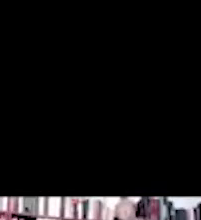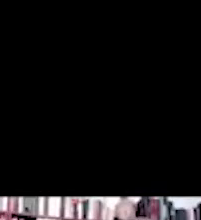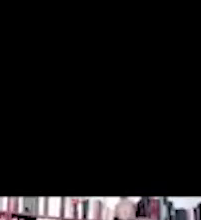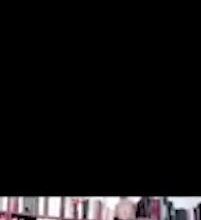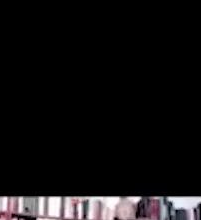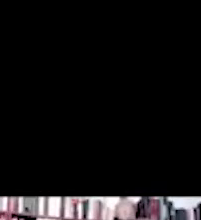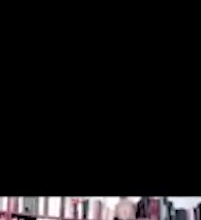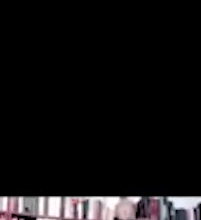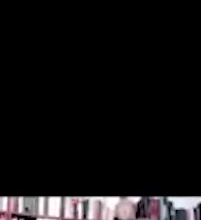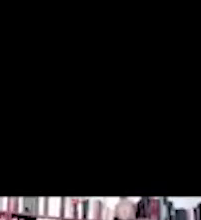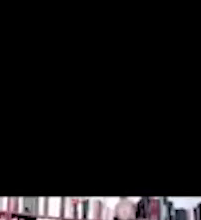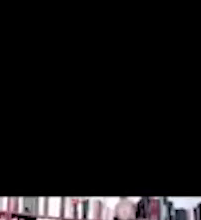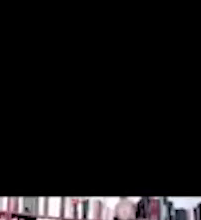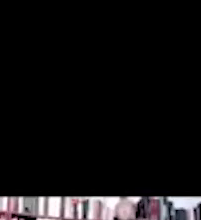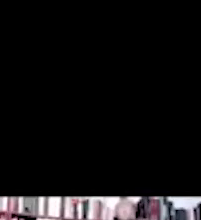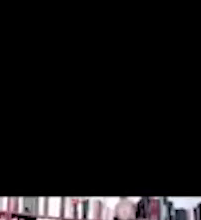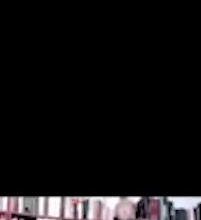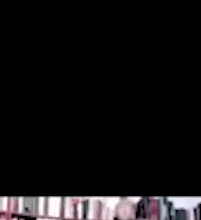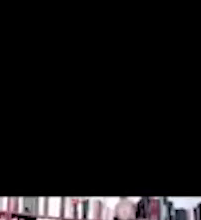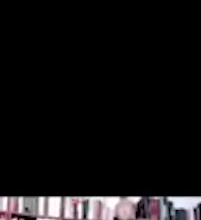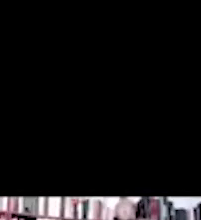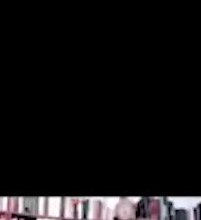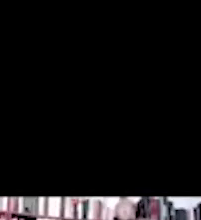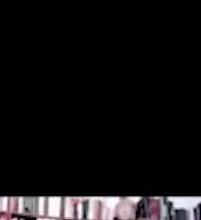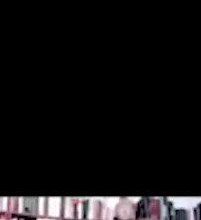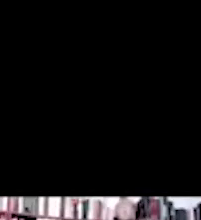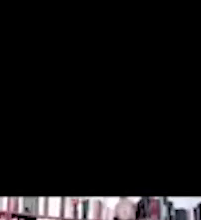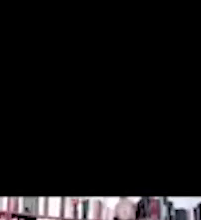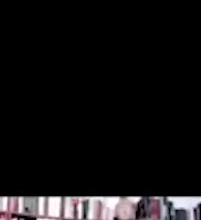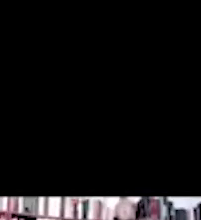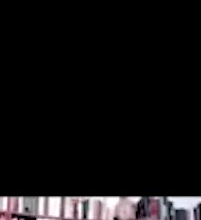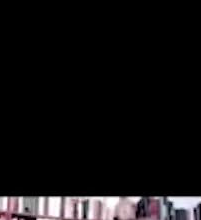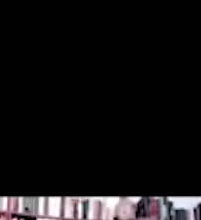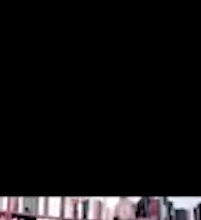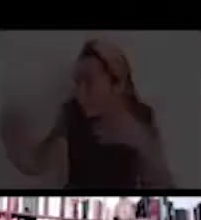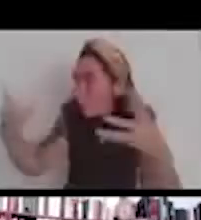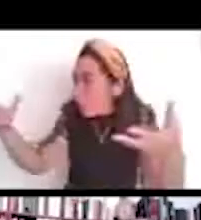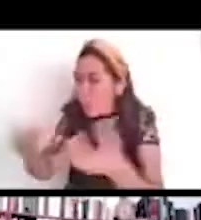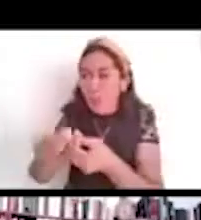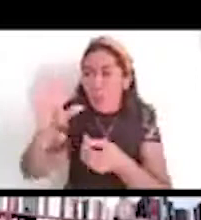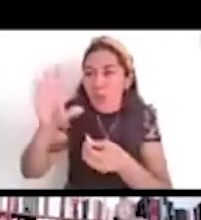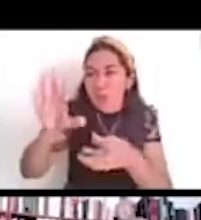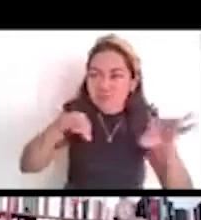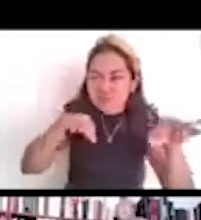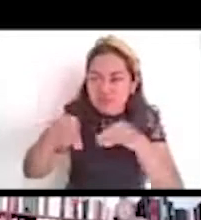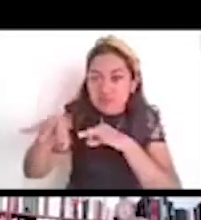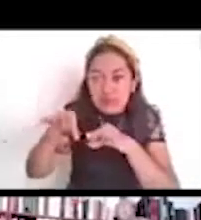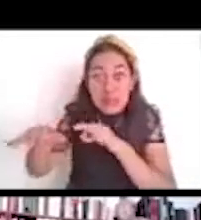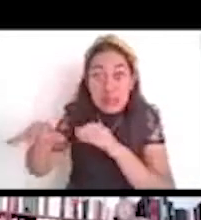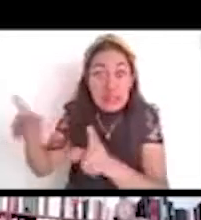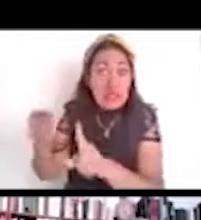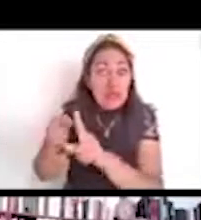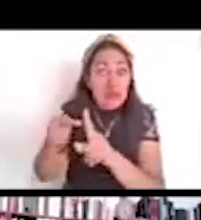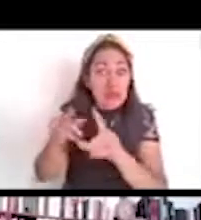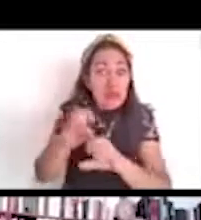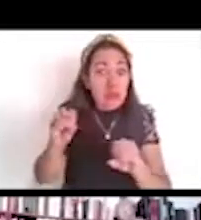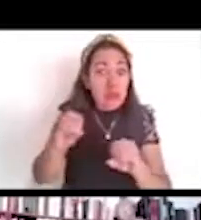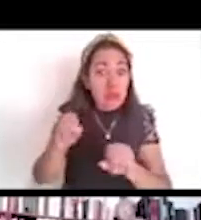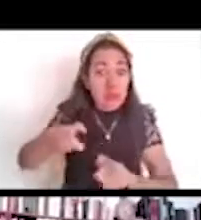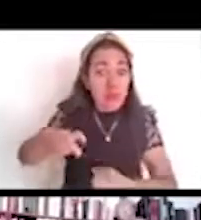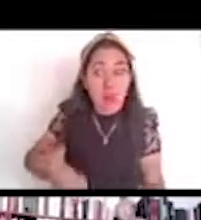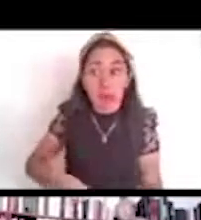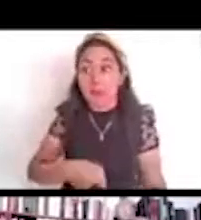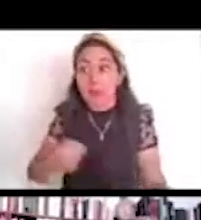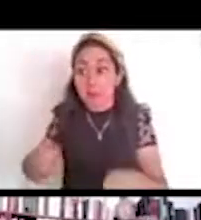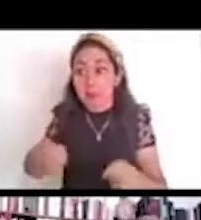trazador, ¿no? Con los cordeles, todos trabajando, y aquí hay uno que no tiene pala, ni está hincado,